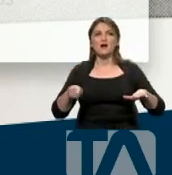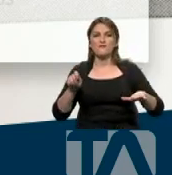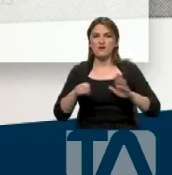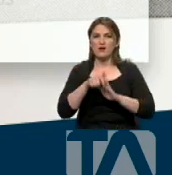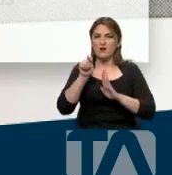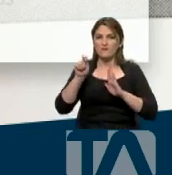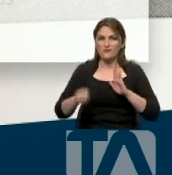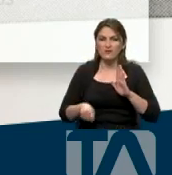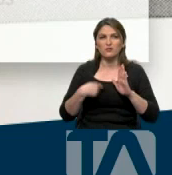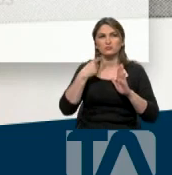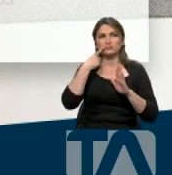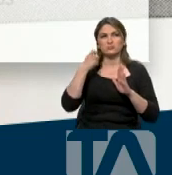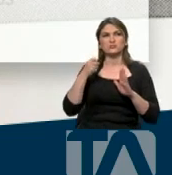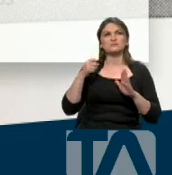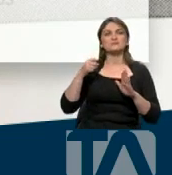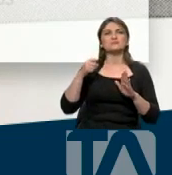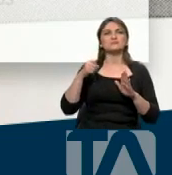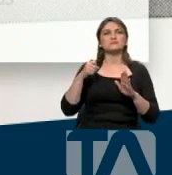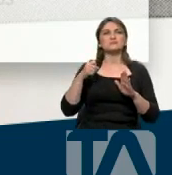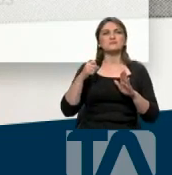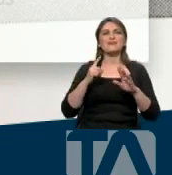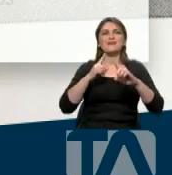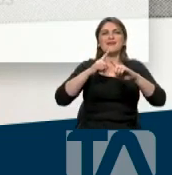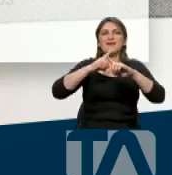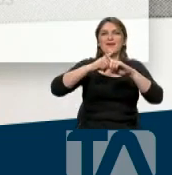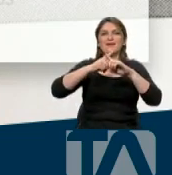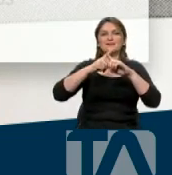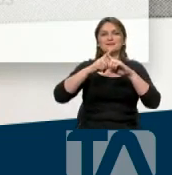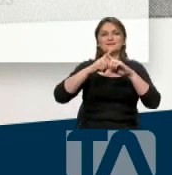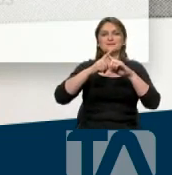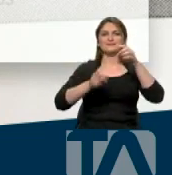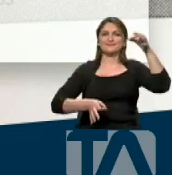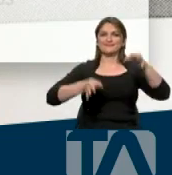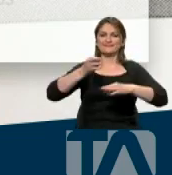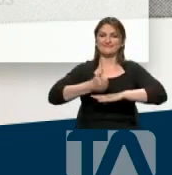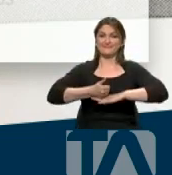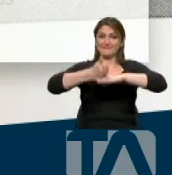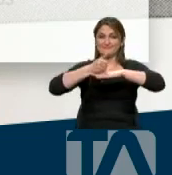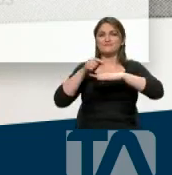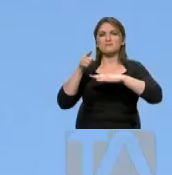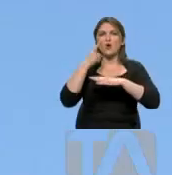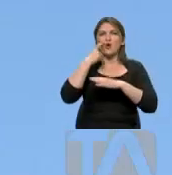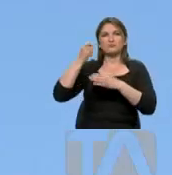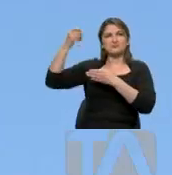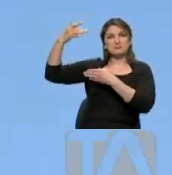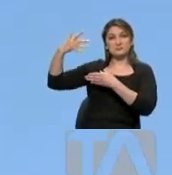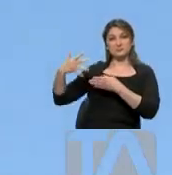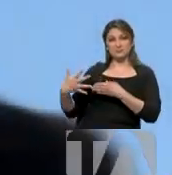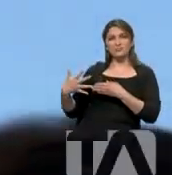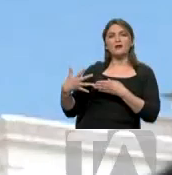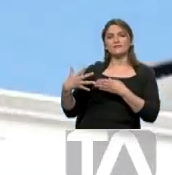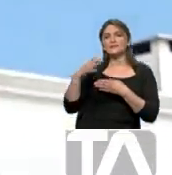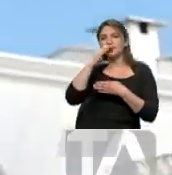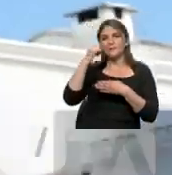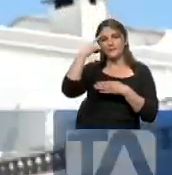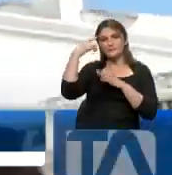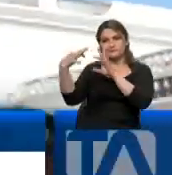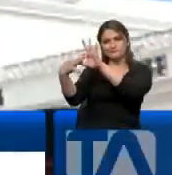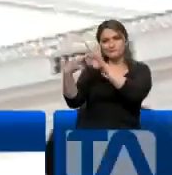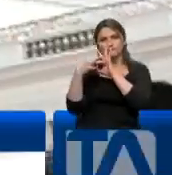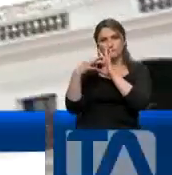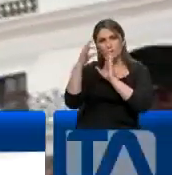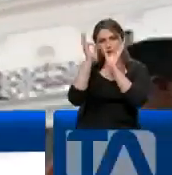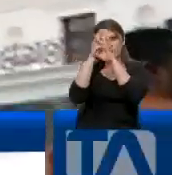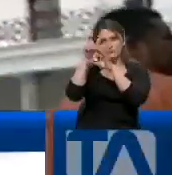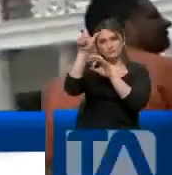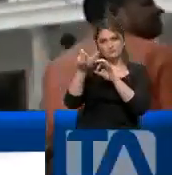Correa Caupolicano Ochoa y el expresidente del Consejo de la Judicatura Paulo Rodríguez. La fecha sugerida para la reunión, el